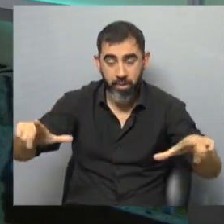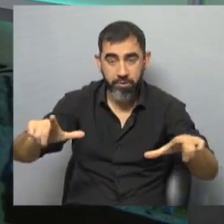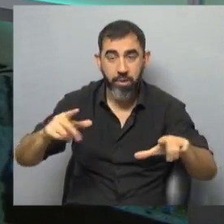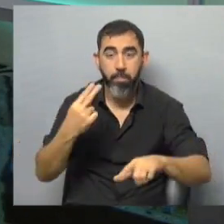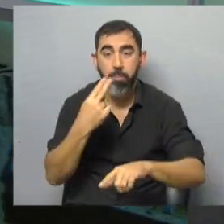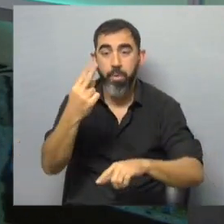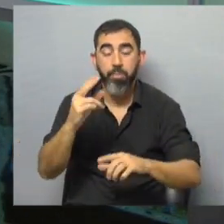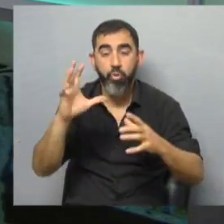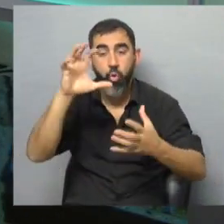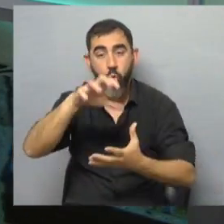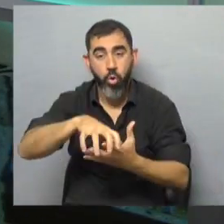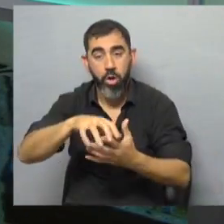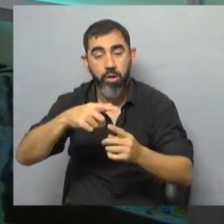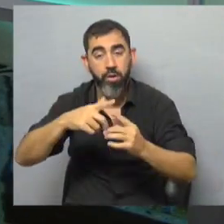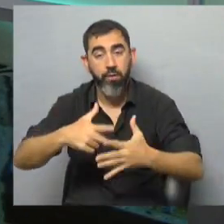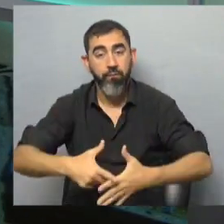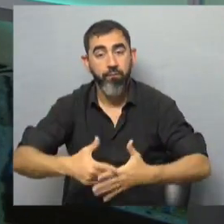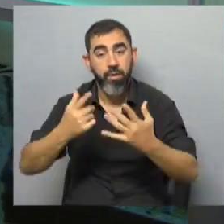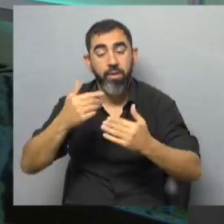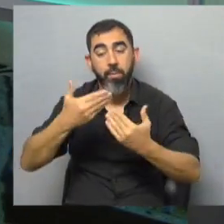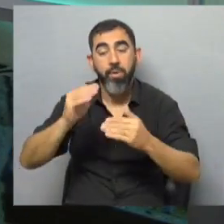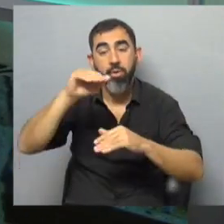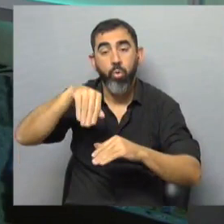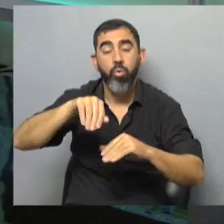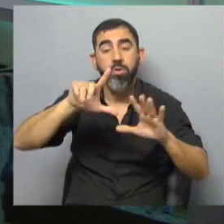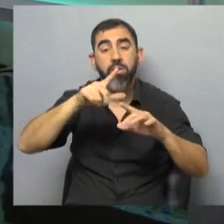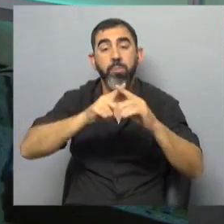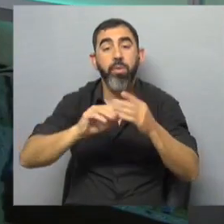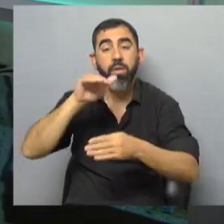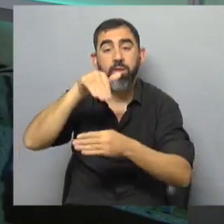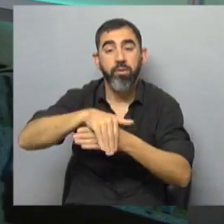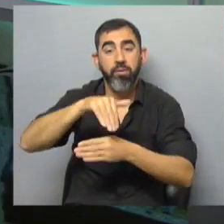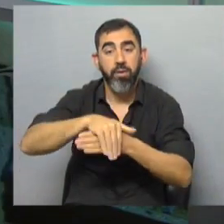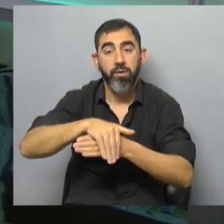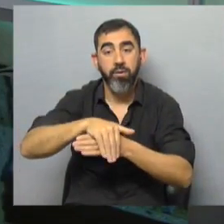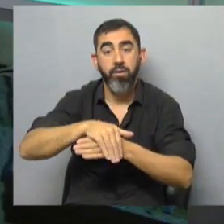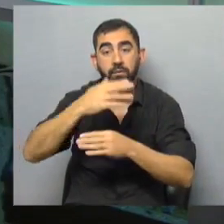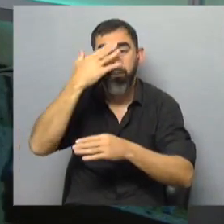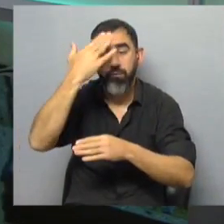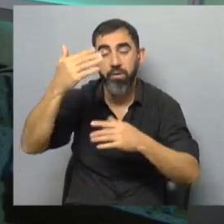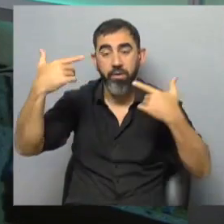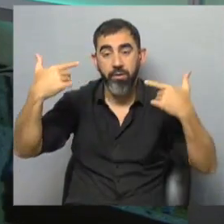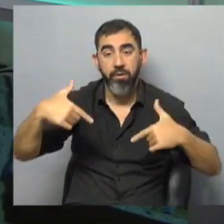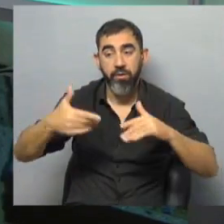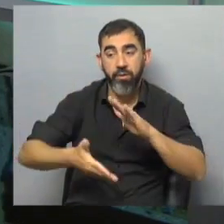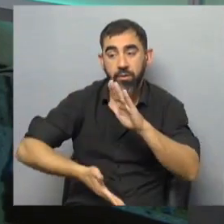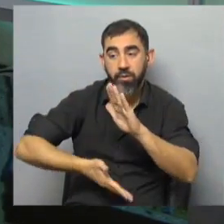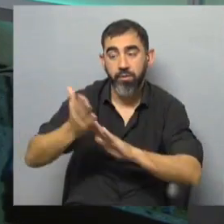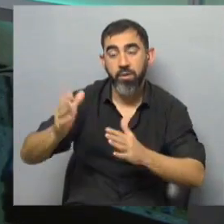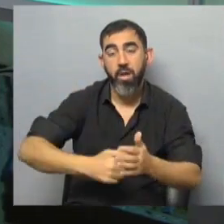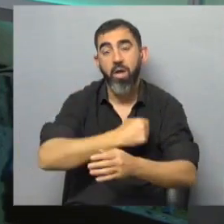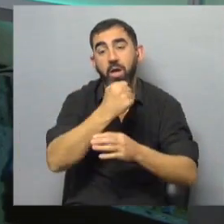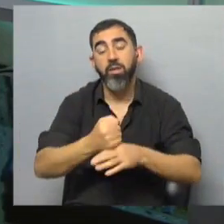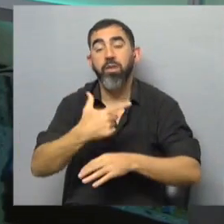de locales y eventos. El despliegue va a comenzar hoy a las 7:30 de la tarde y partirá de la explanada de la Intendencia y se va a extender hasta el